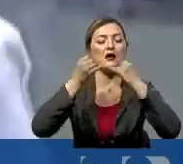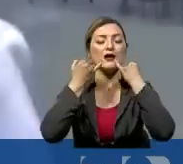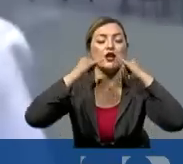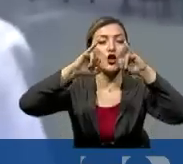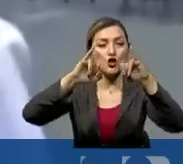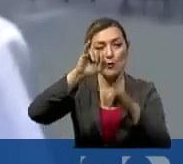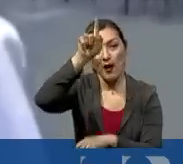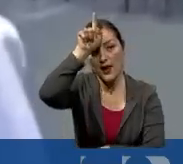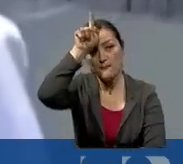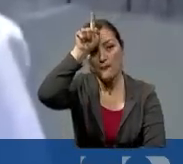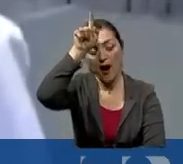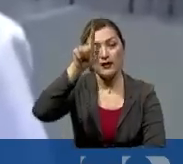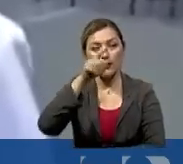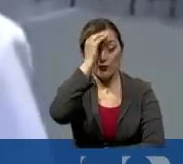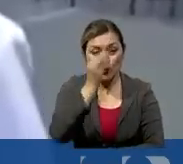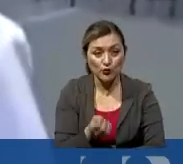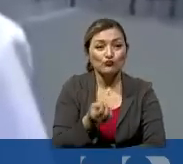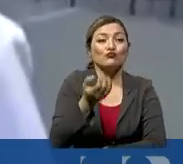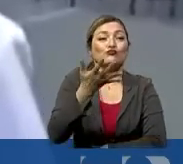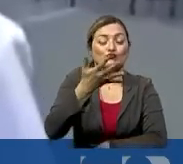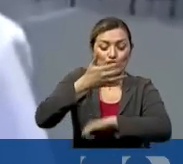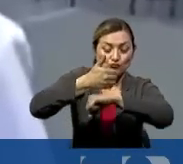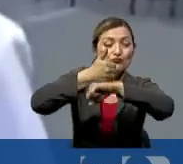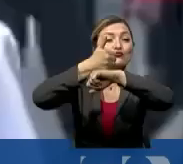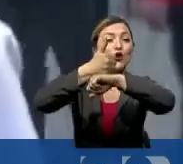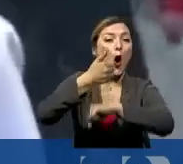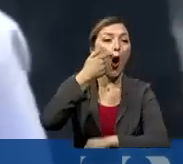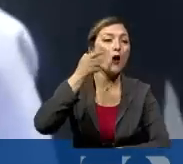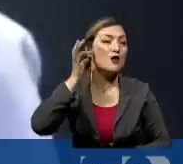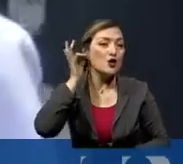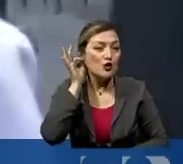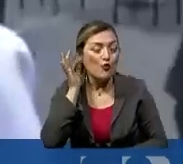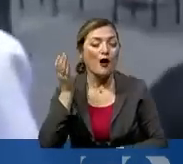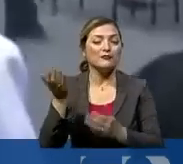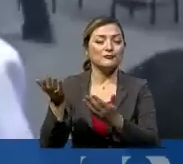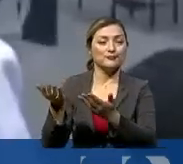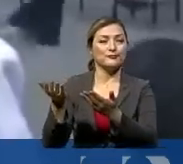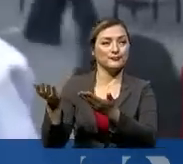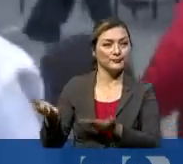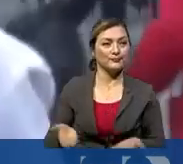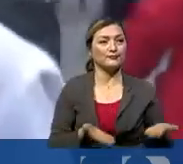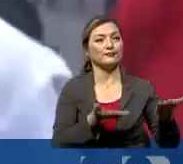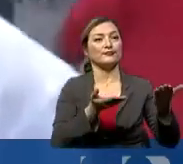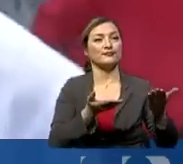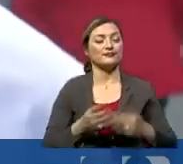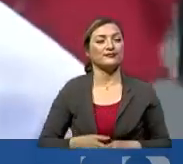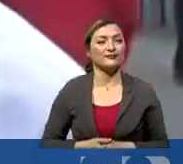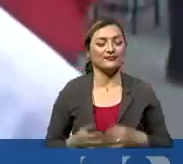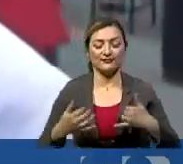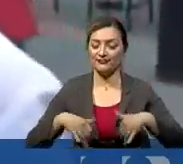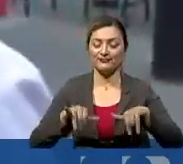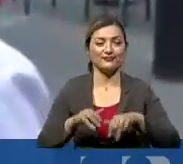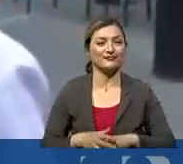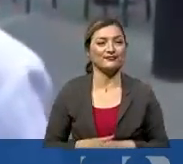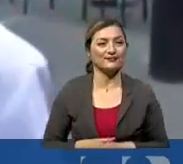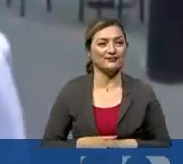que buenos días, autoridades, damas y caballeros, a continuación, y después sigue lo demás.